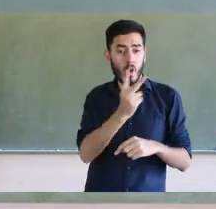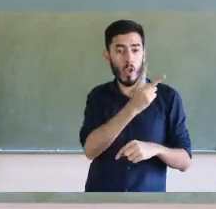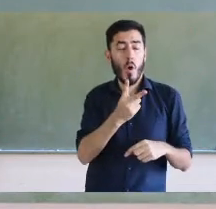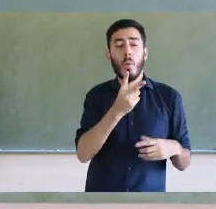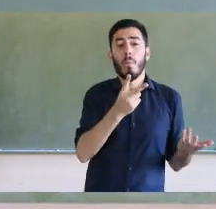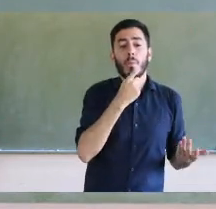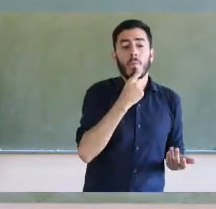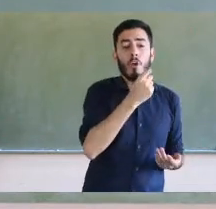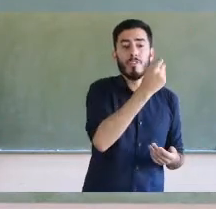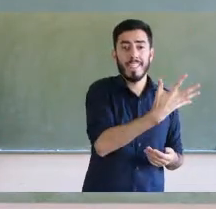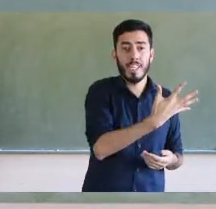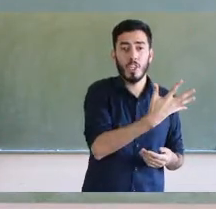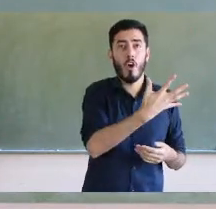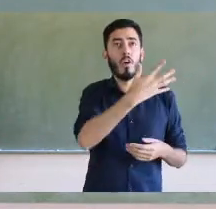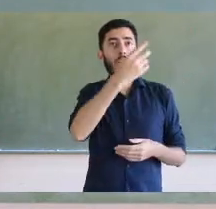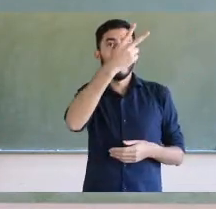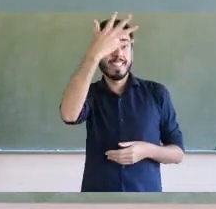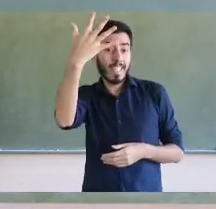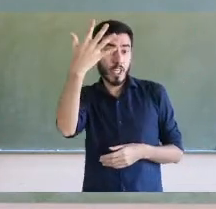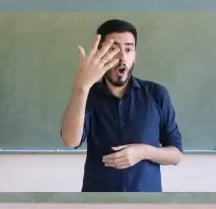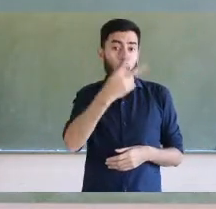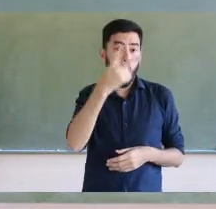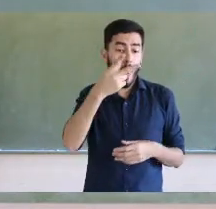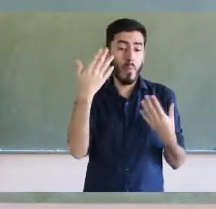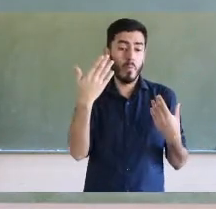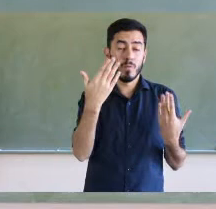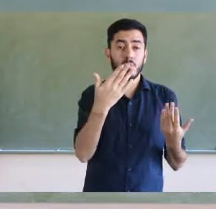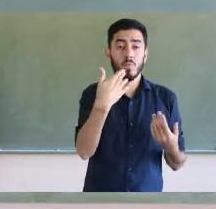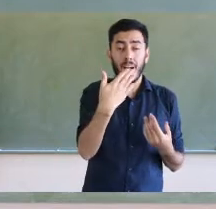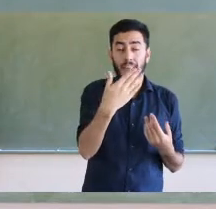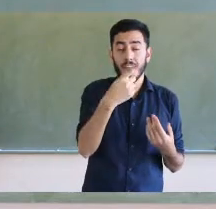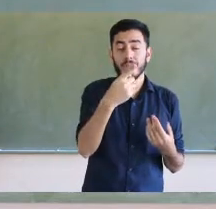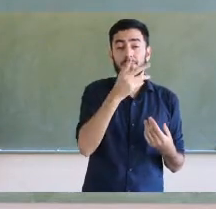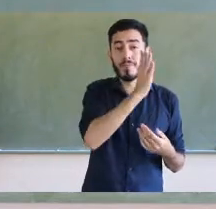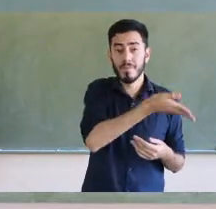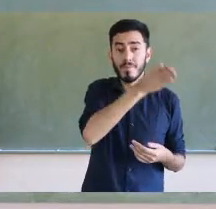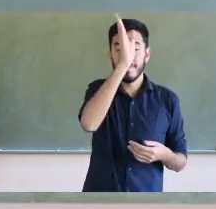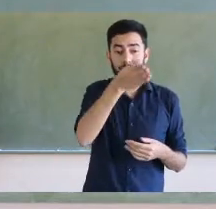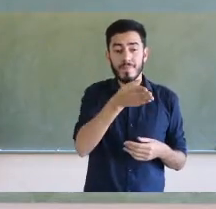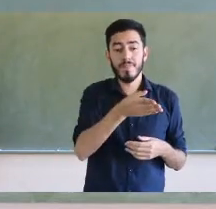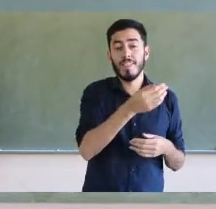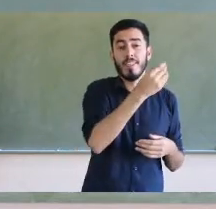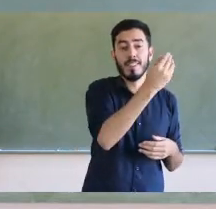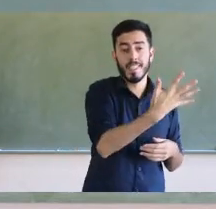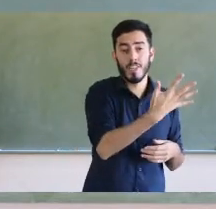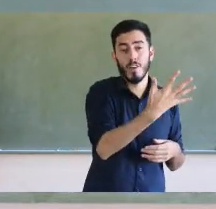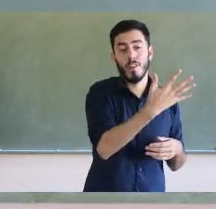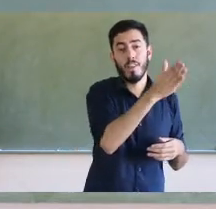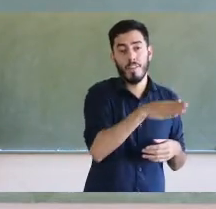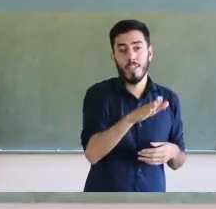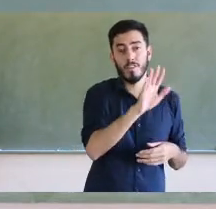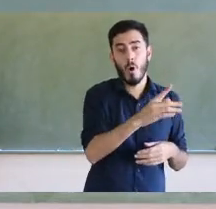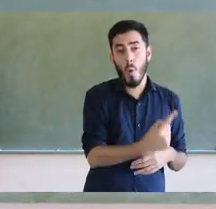Por ejemplo, 5 y 25. 25 es múltiplo de 5, por lo tanto, lo divido por 5 y me da